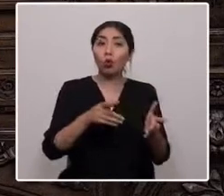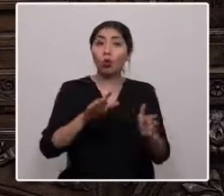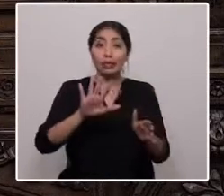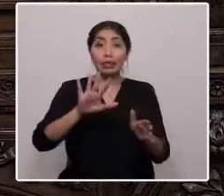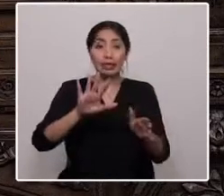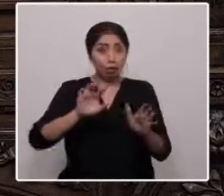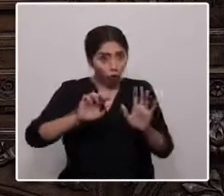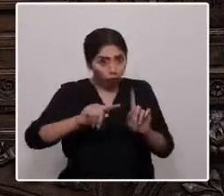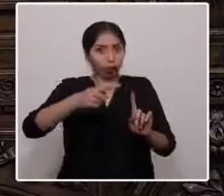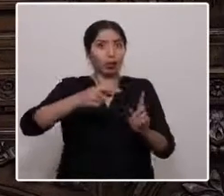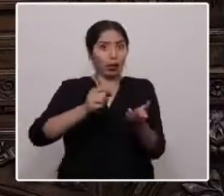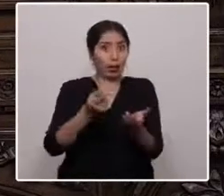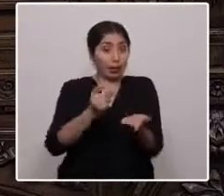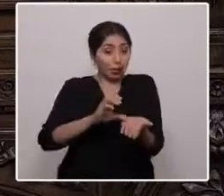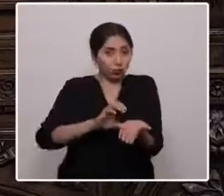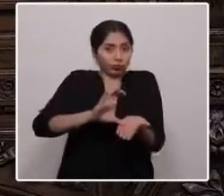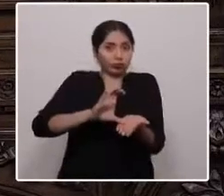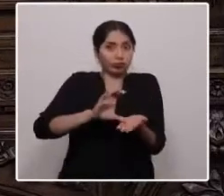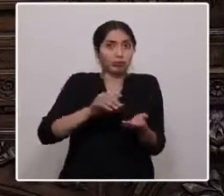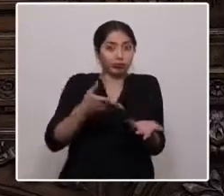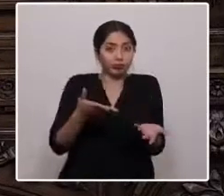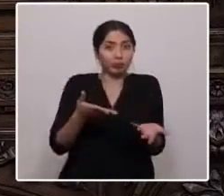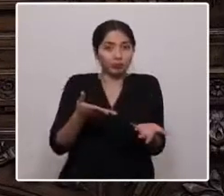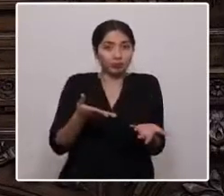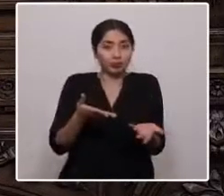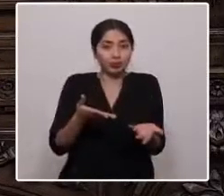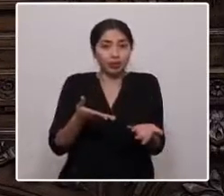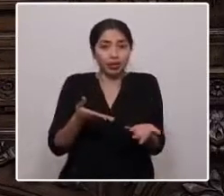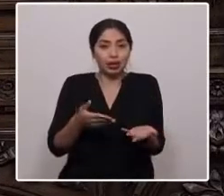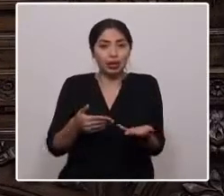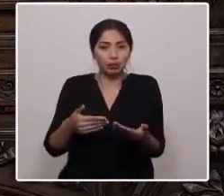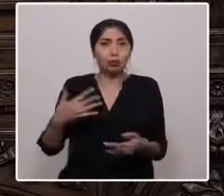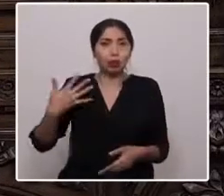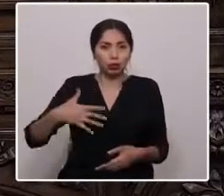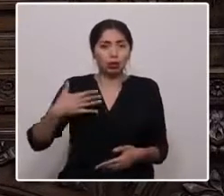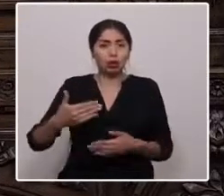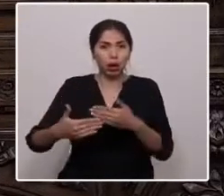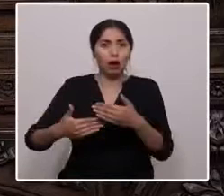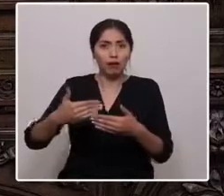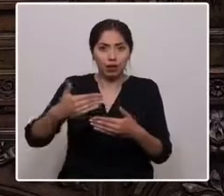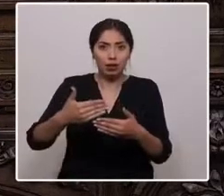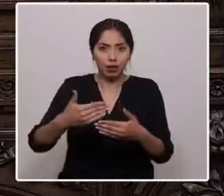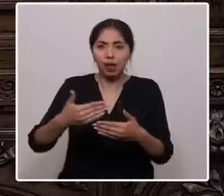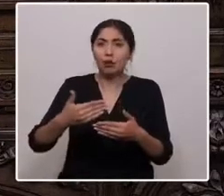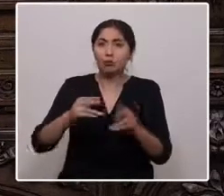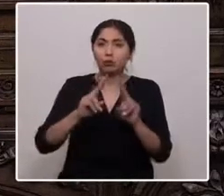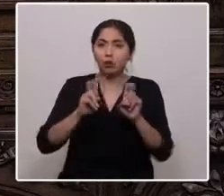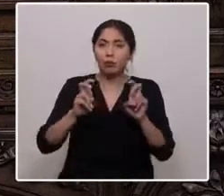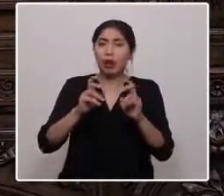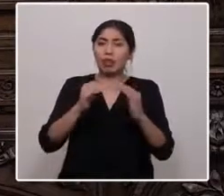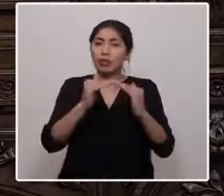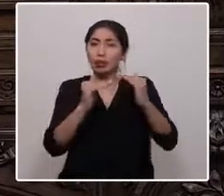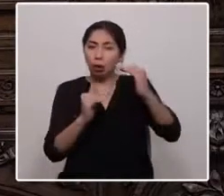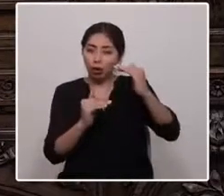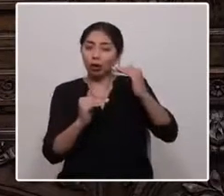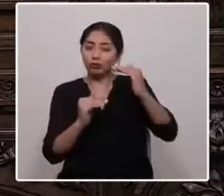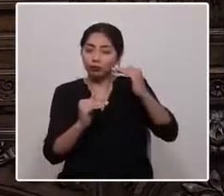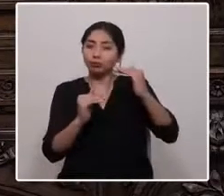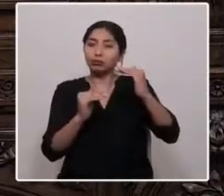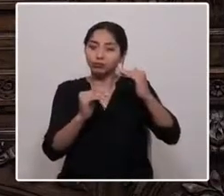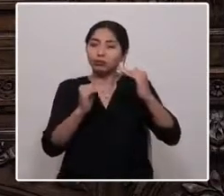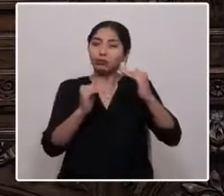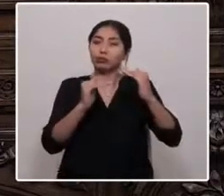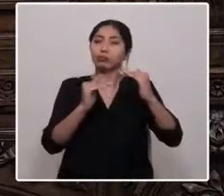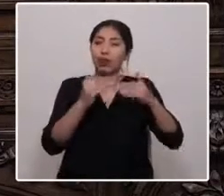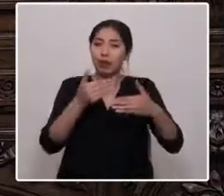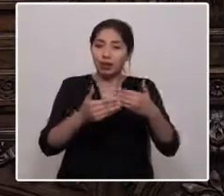ningún otro un importante avance en un camino largo contra la desigualdad en los últimos años la mala